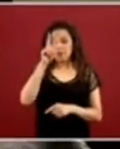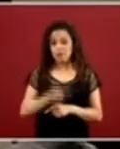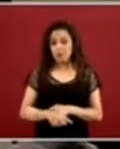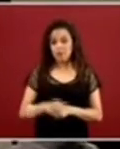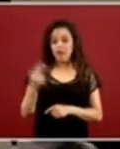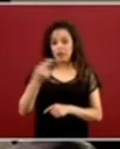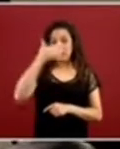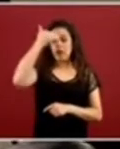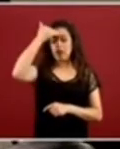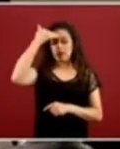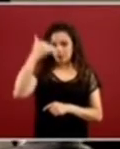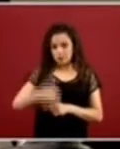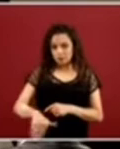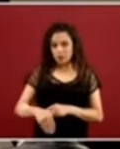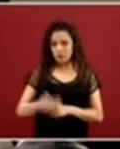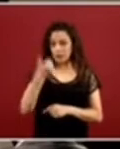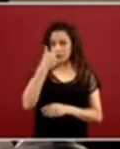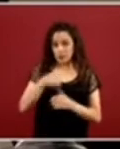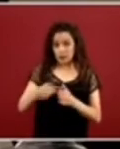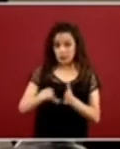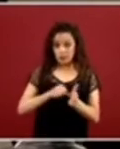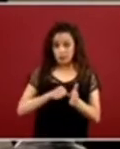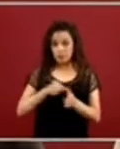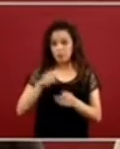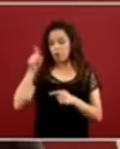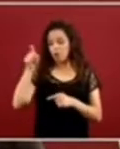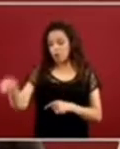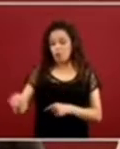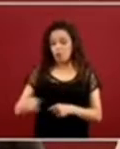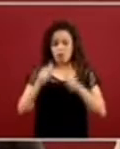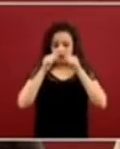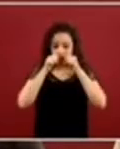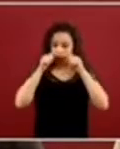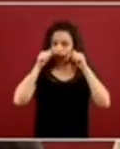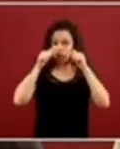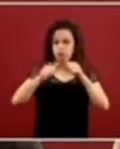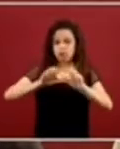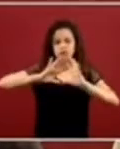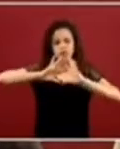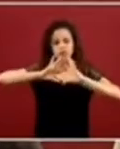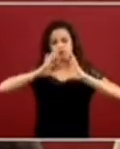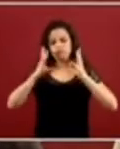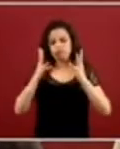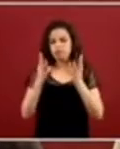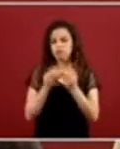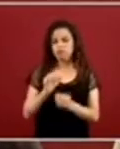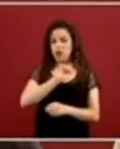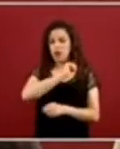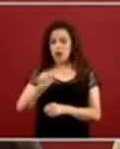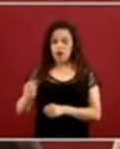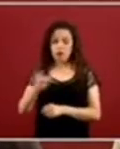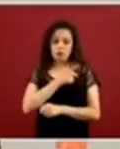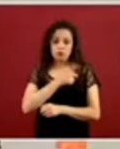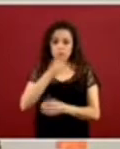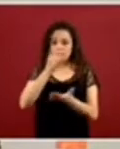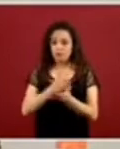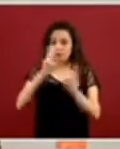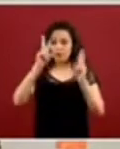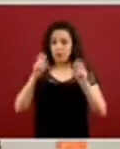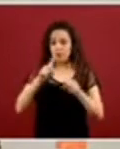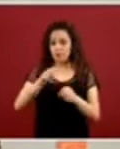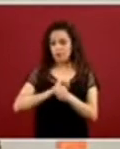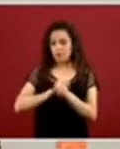de que durante esos 6 meses estarán dedicados en cuerpo y alma a la atención de la epidemia y sería un poco difícil pensar que adicionalmente a